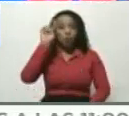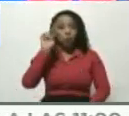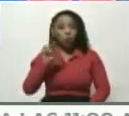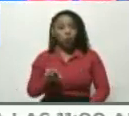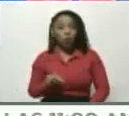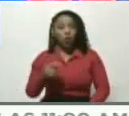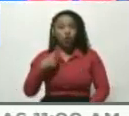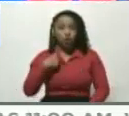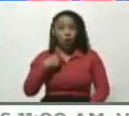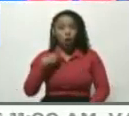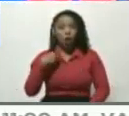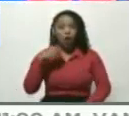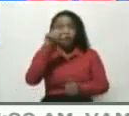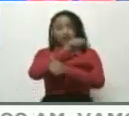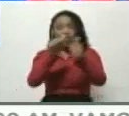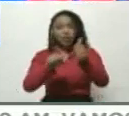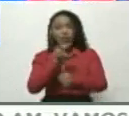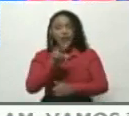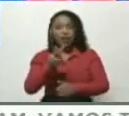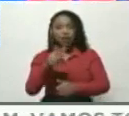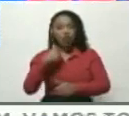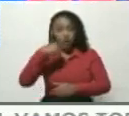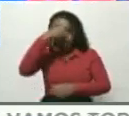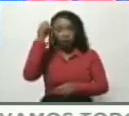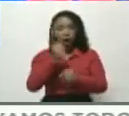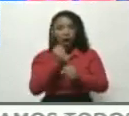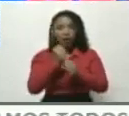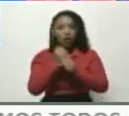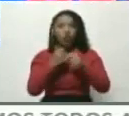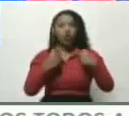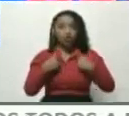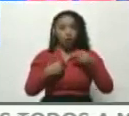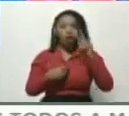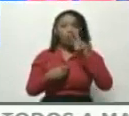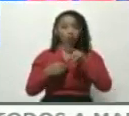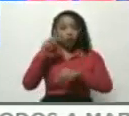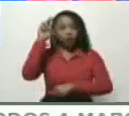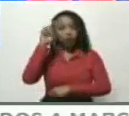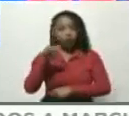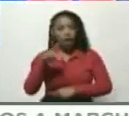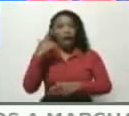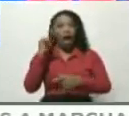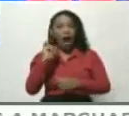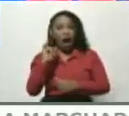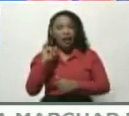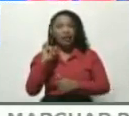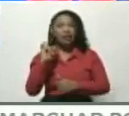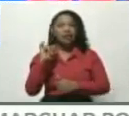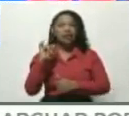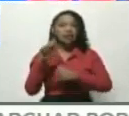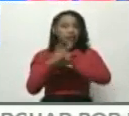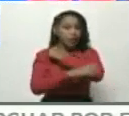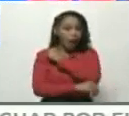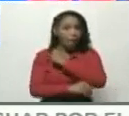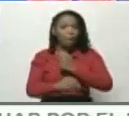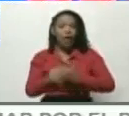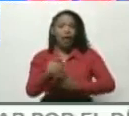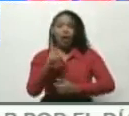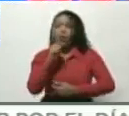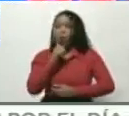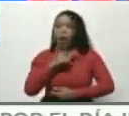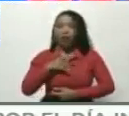como vicepresidenta en funciones lo veo a diario cuando hay burocracia, cuando hay